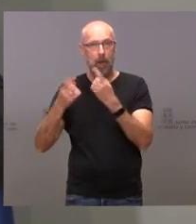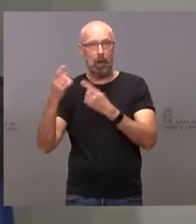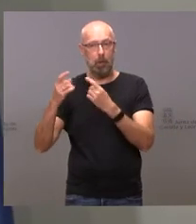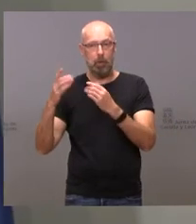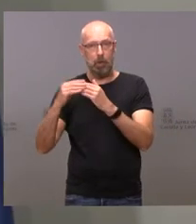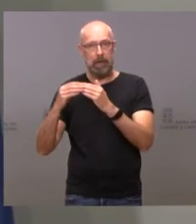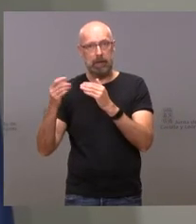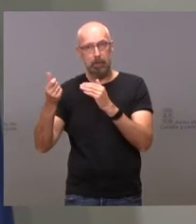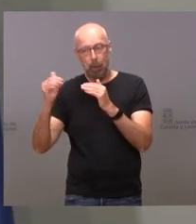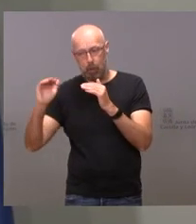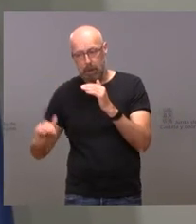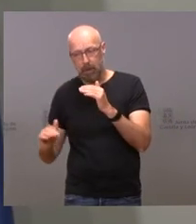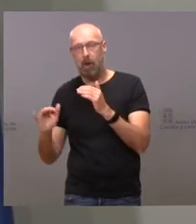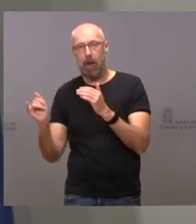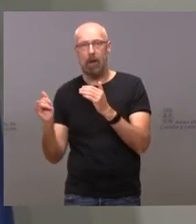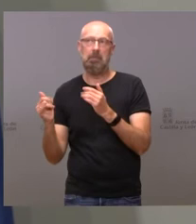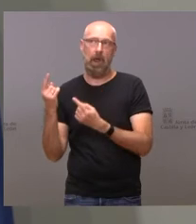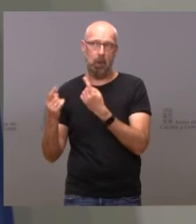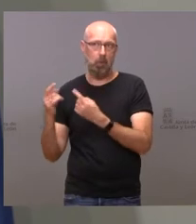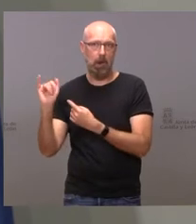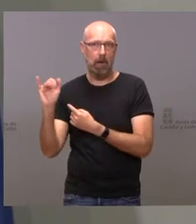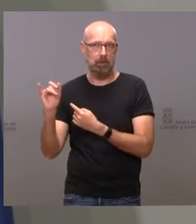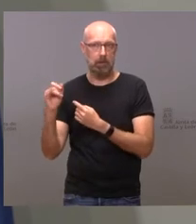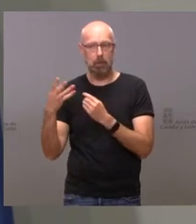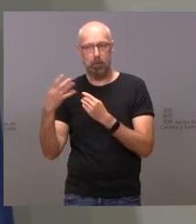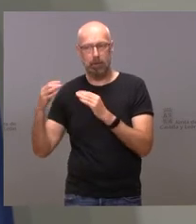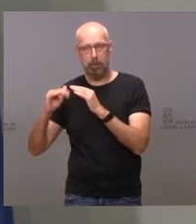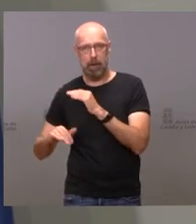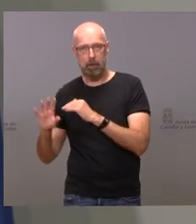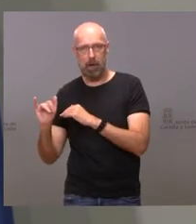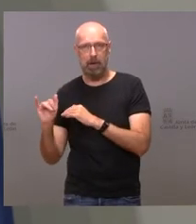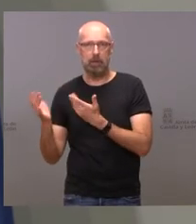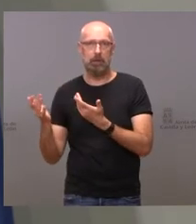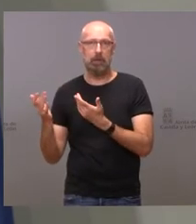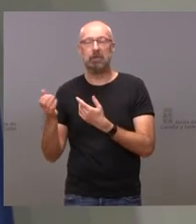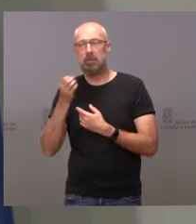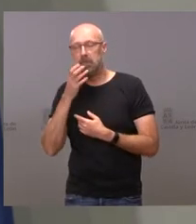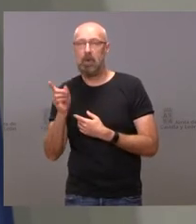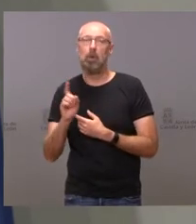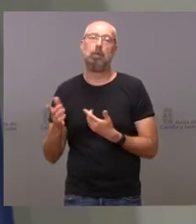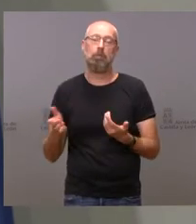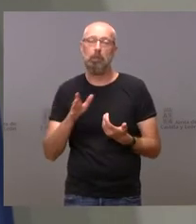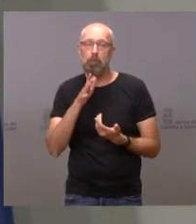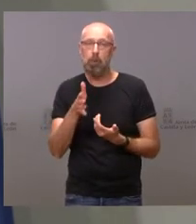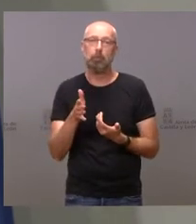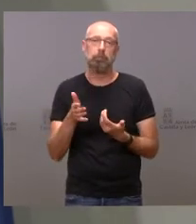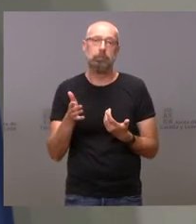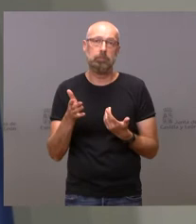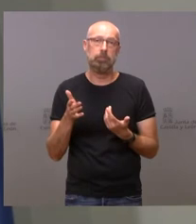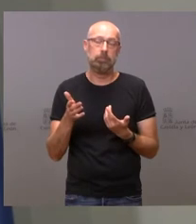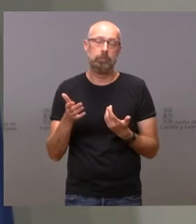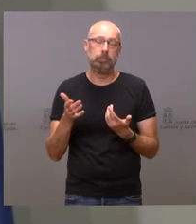un número no muy elevado, pero sí hay facultativos con menos de 400 tarjetas. Creemos que eso no es bueno en general, porque no